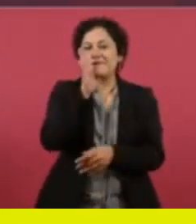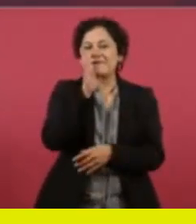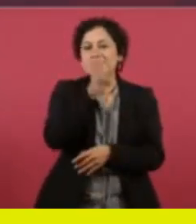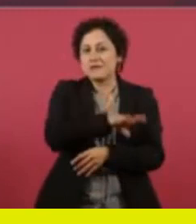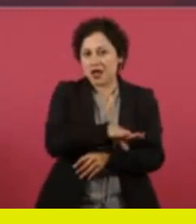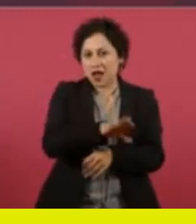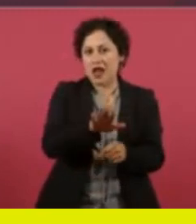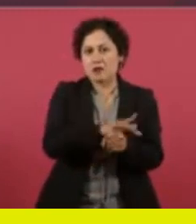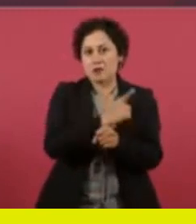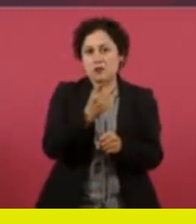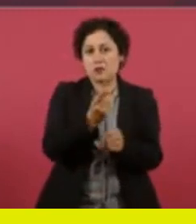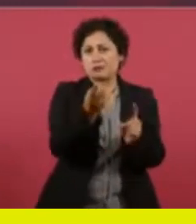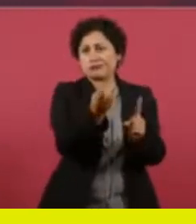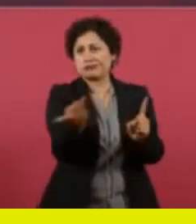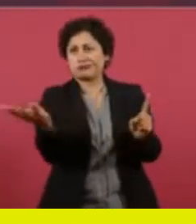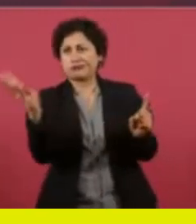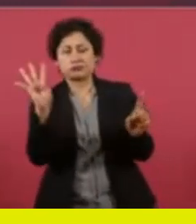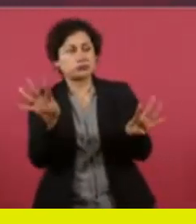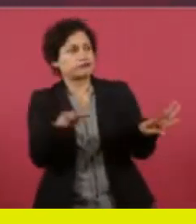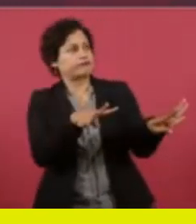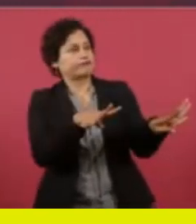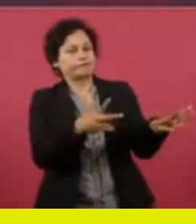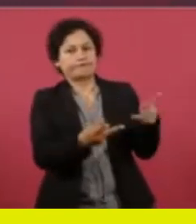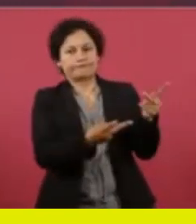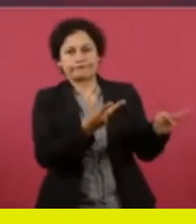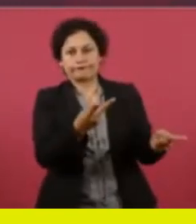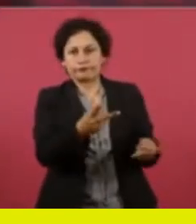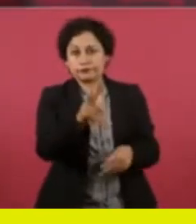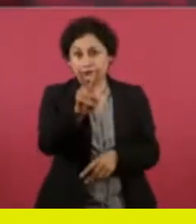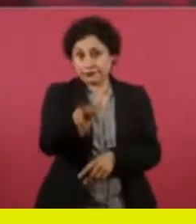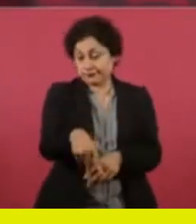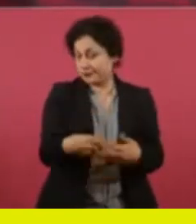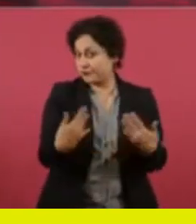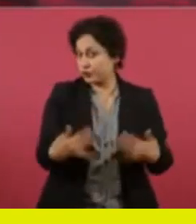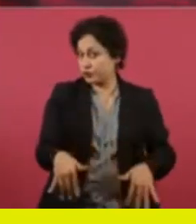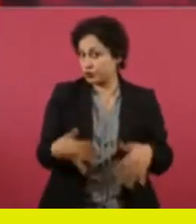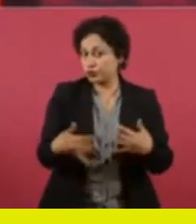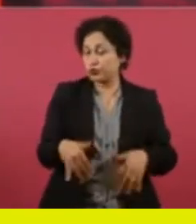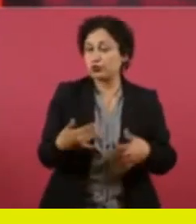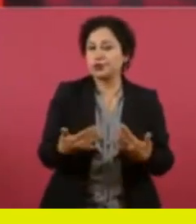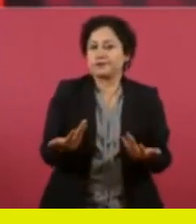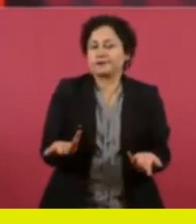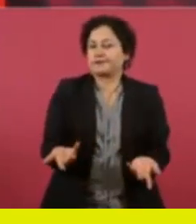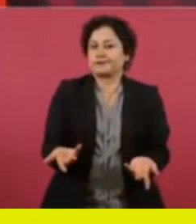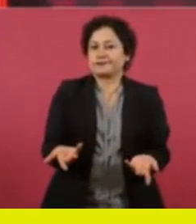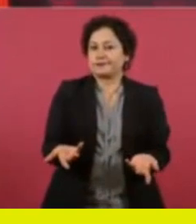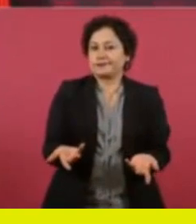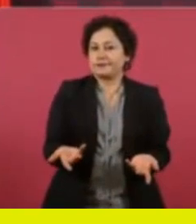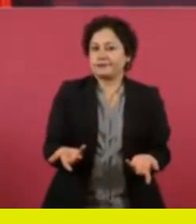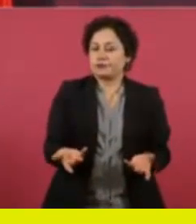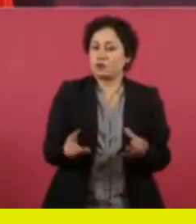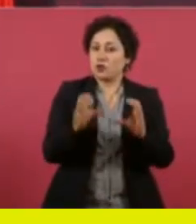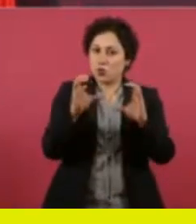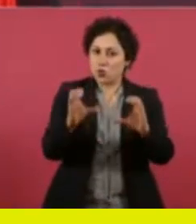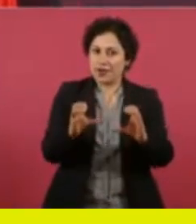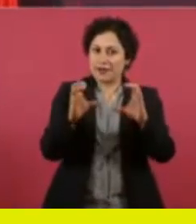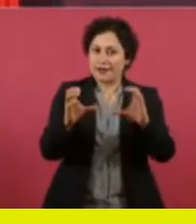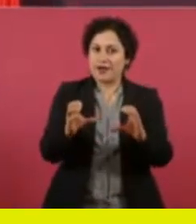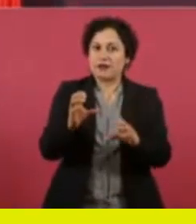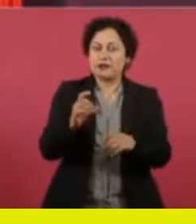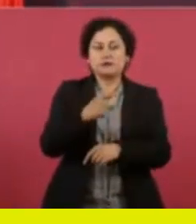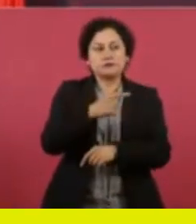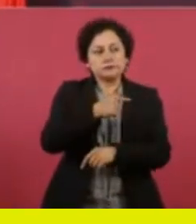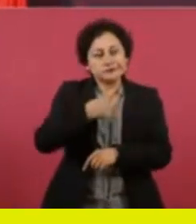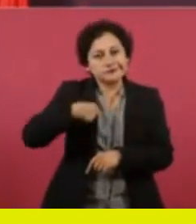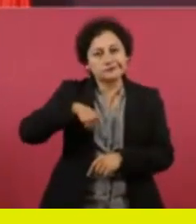fue muy cuestionada, muy cuestionada. Entonces, no debemos de caer en extremos,